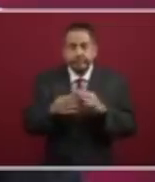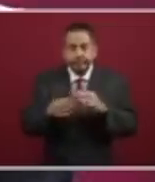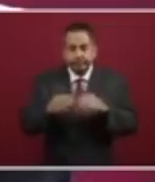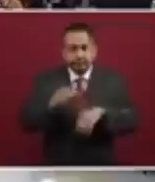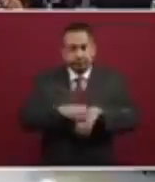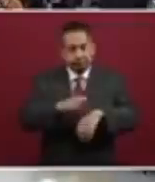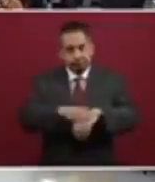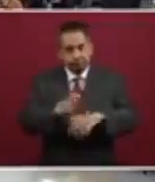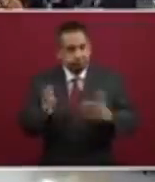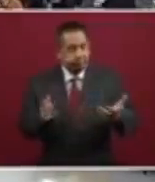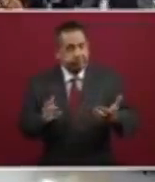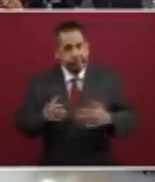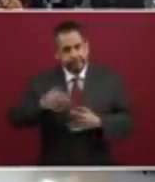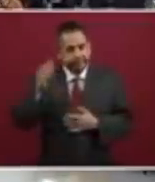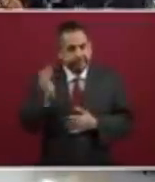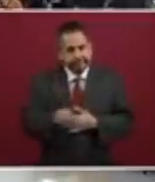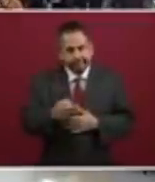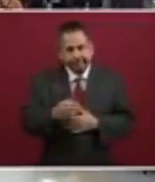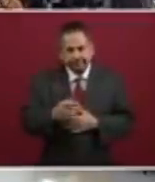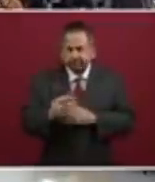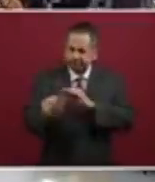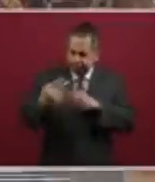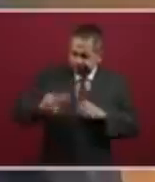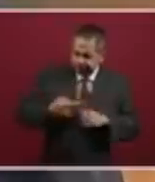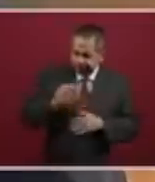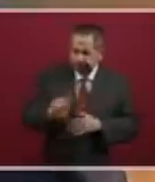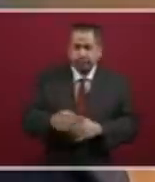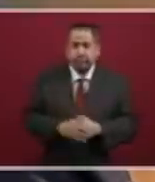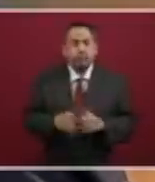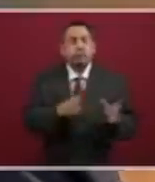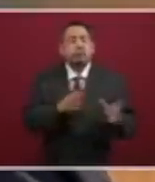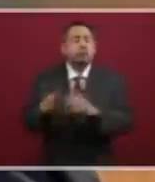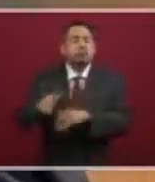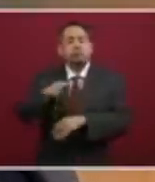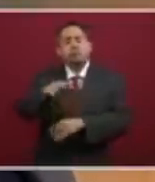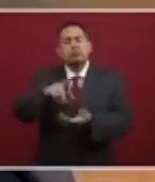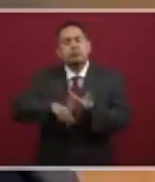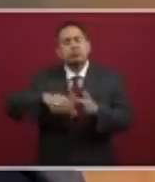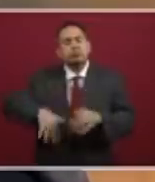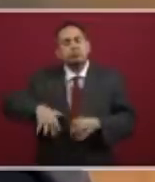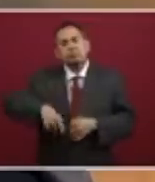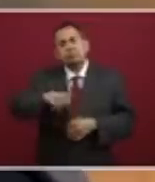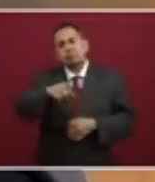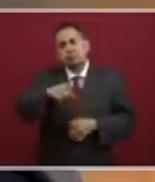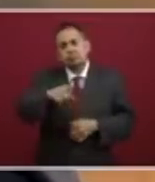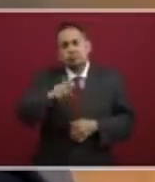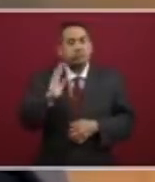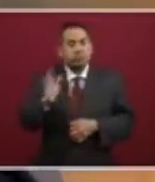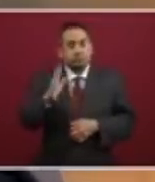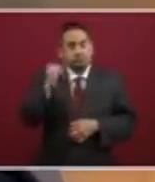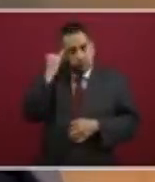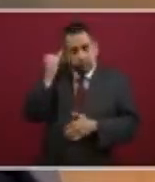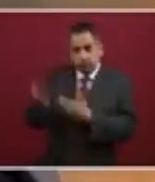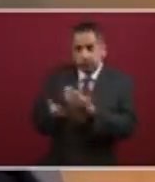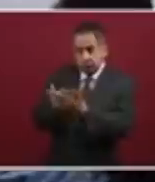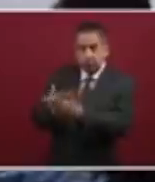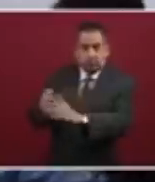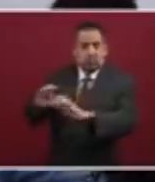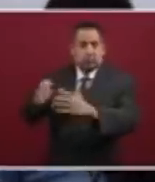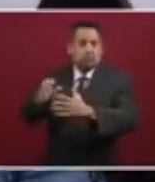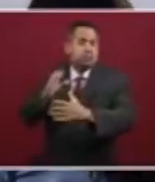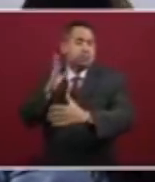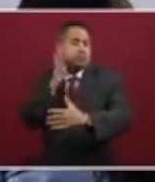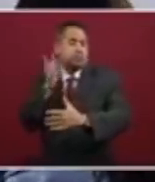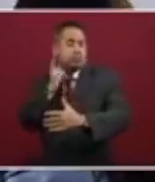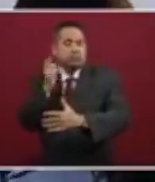aceptar estos planteamientos. Acerca de lo que comentas, ya hay una iniciativa, en efecto, en el